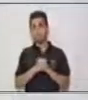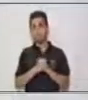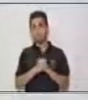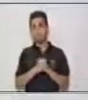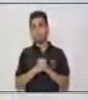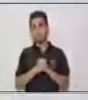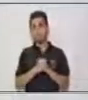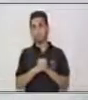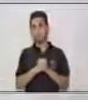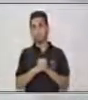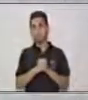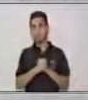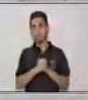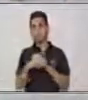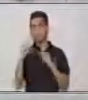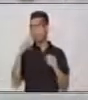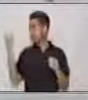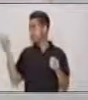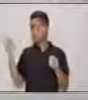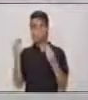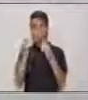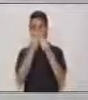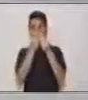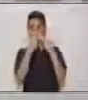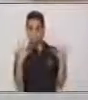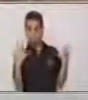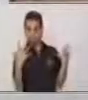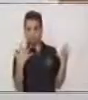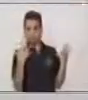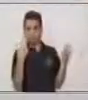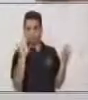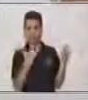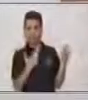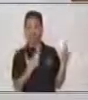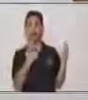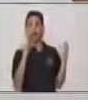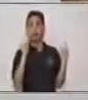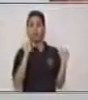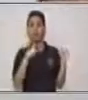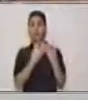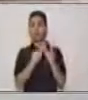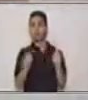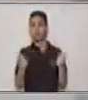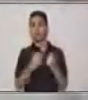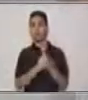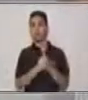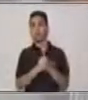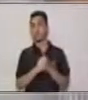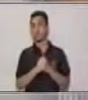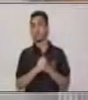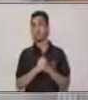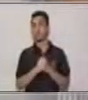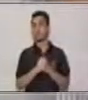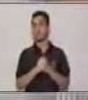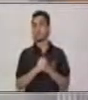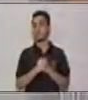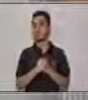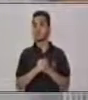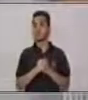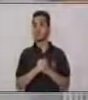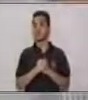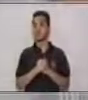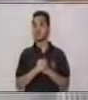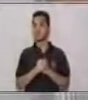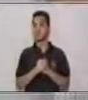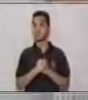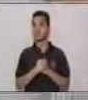Bien, entonces, cuando tenemos esto, llegamos a este planteamiento, ya podemos resolver. Recuerda que